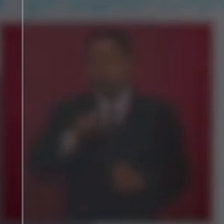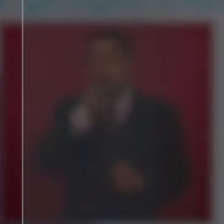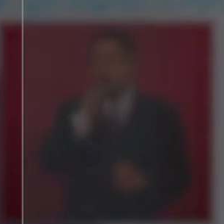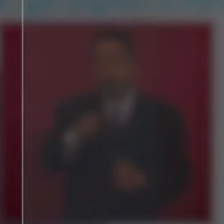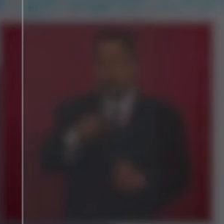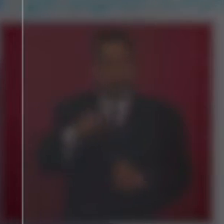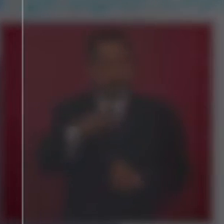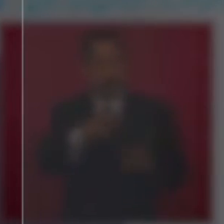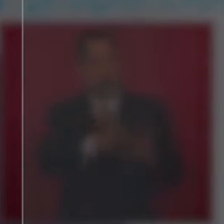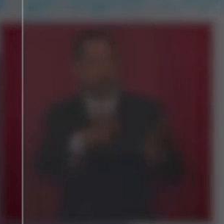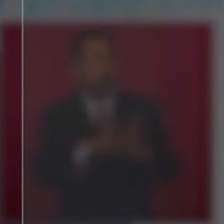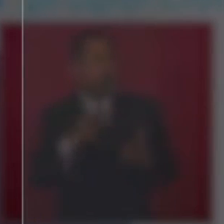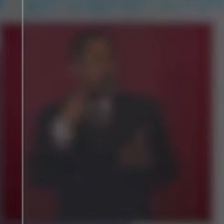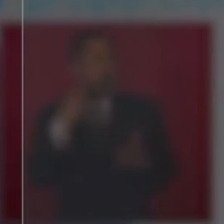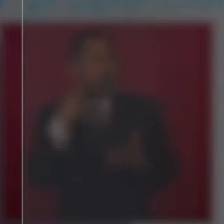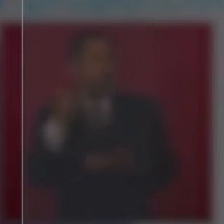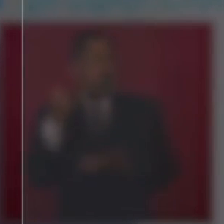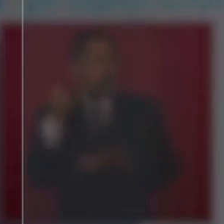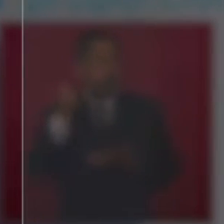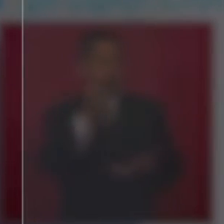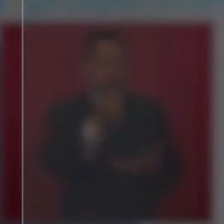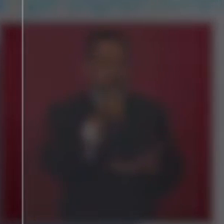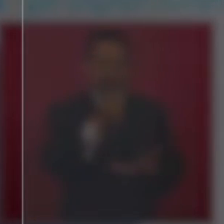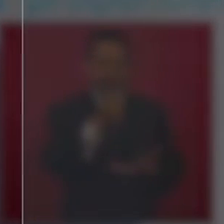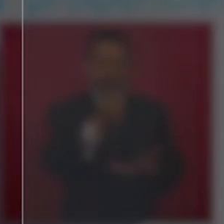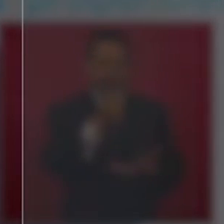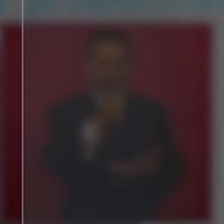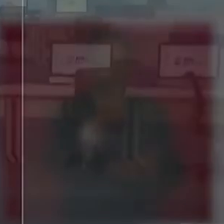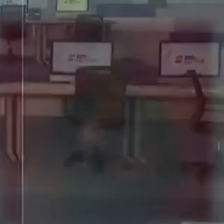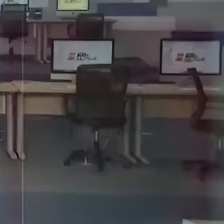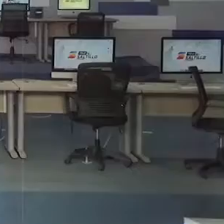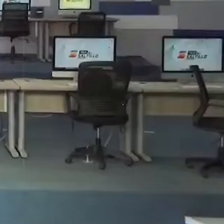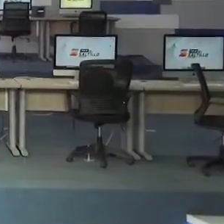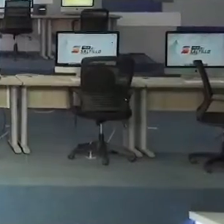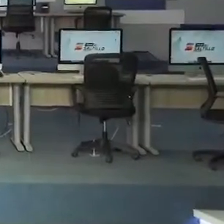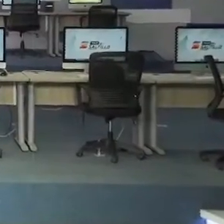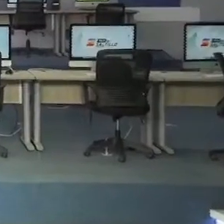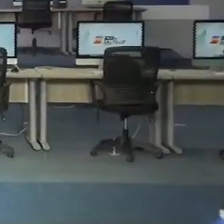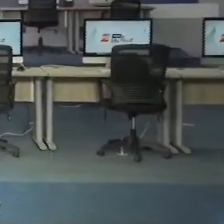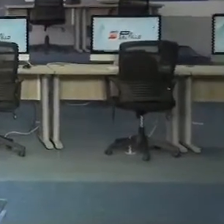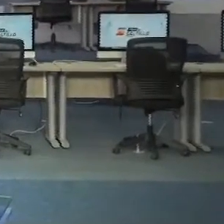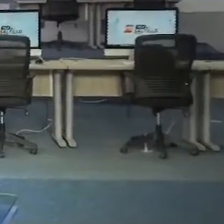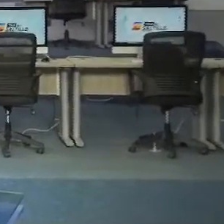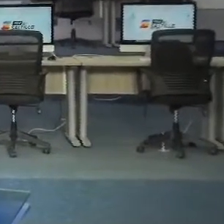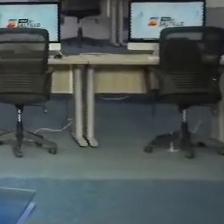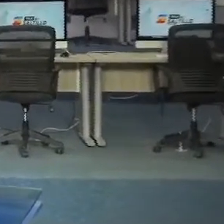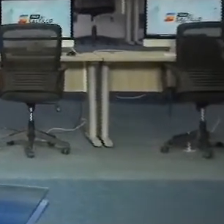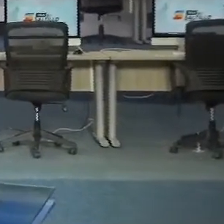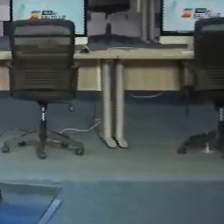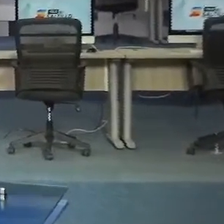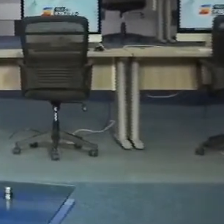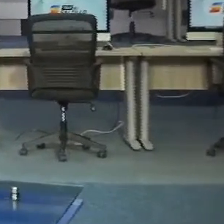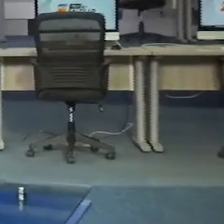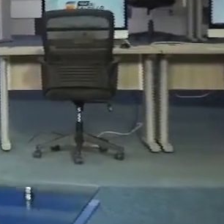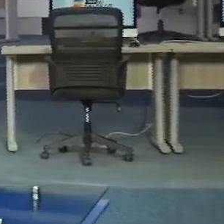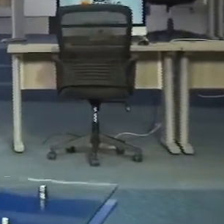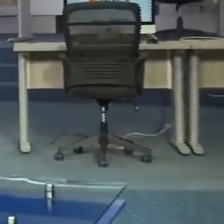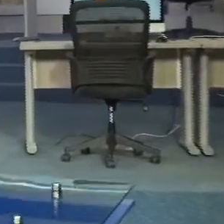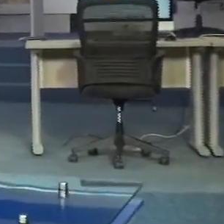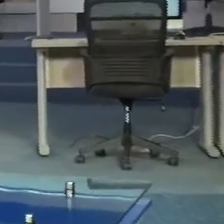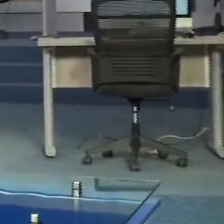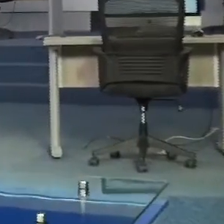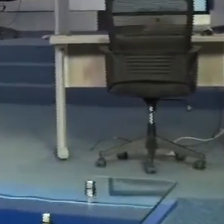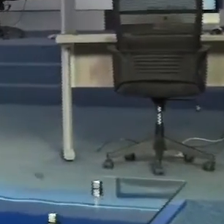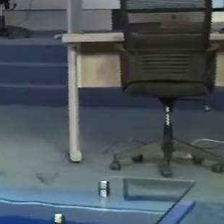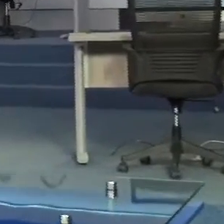extranjero para hablarle de este tema tenemos aquí en el estudio a quien fuera consejero del instituto electoral